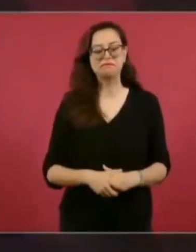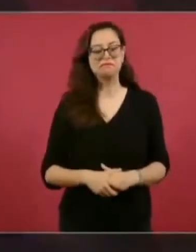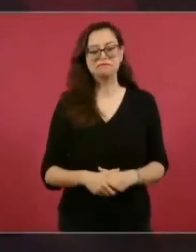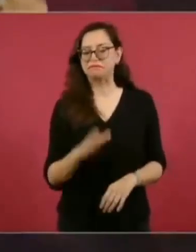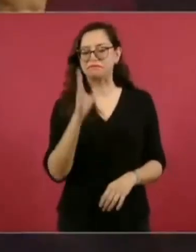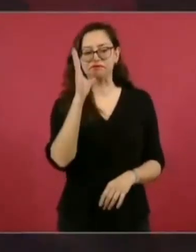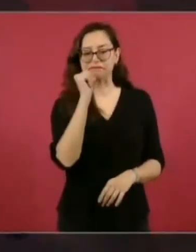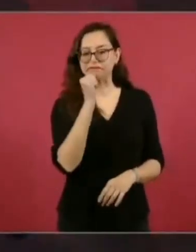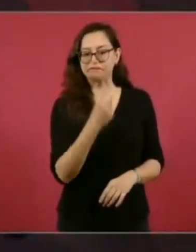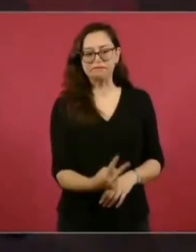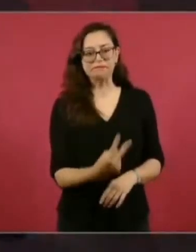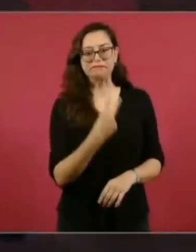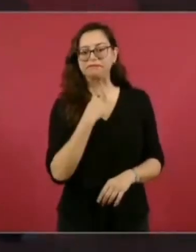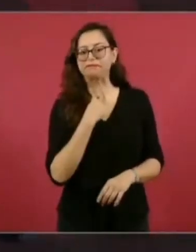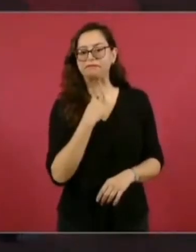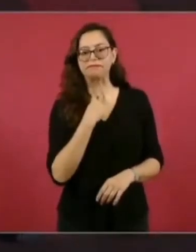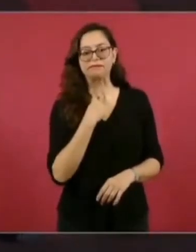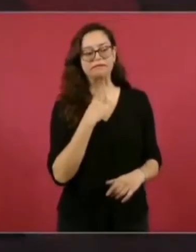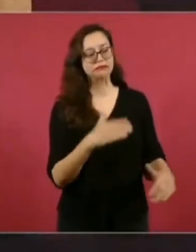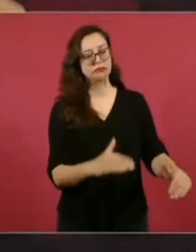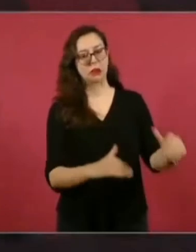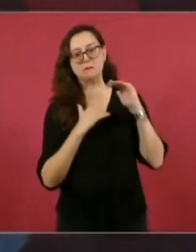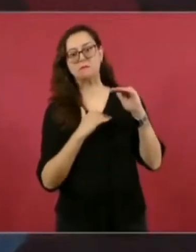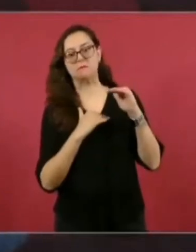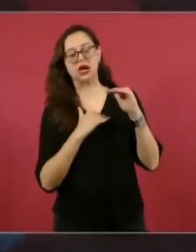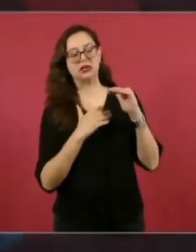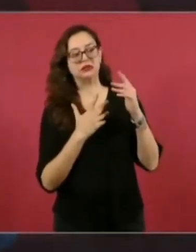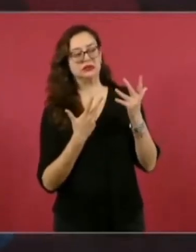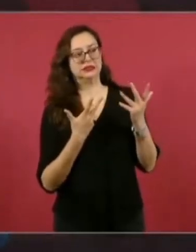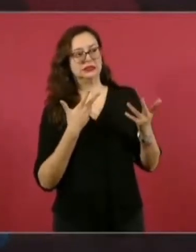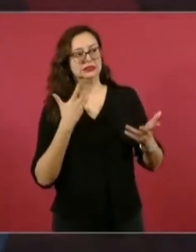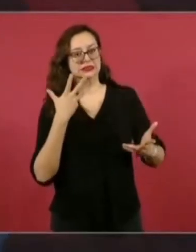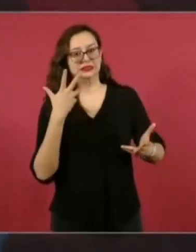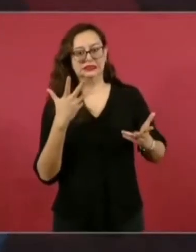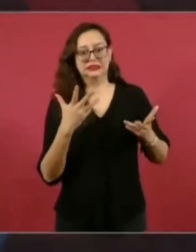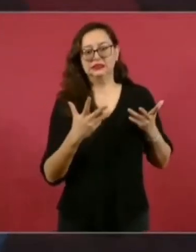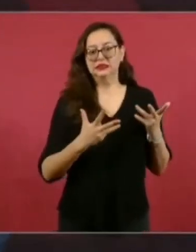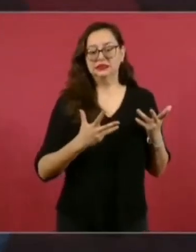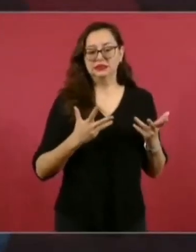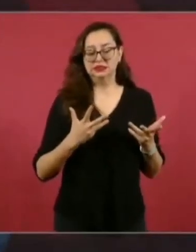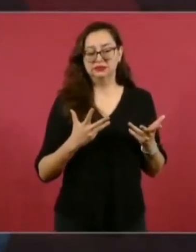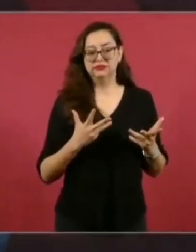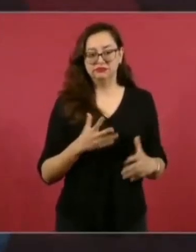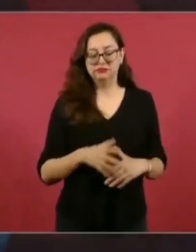que manejaban la información en México.